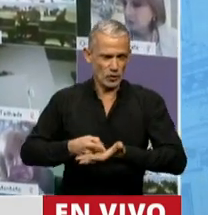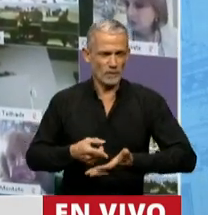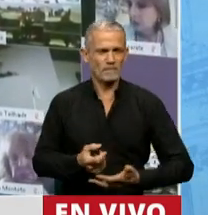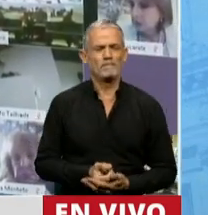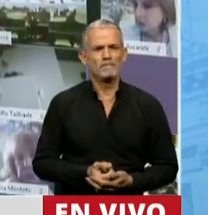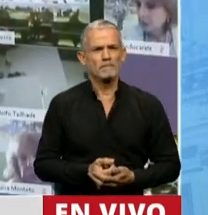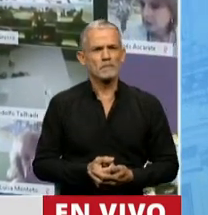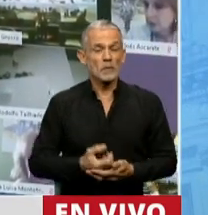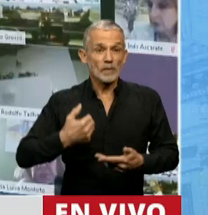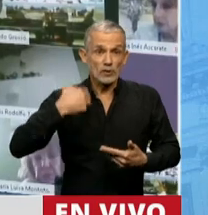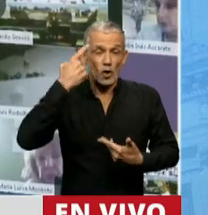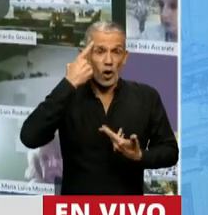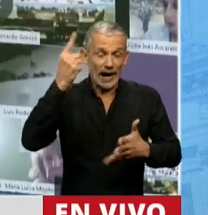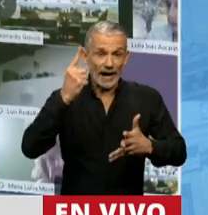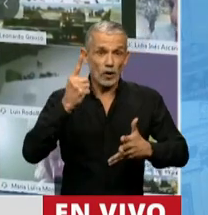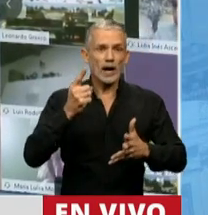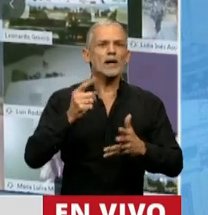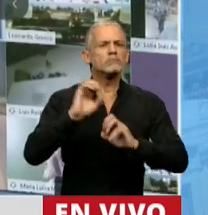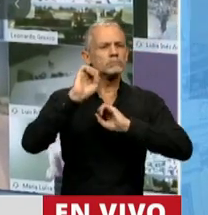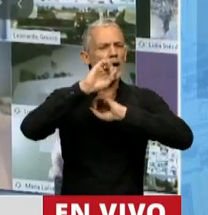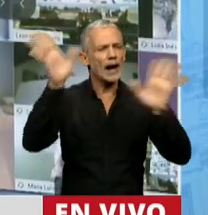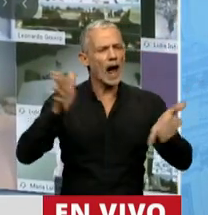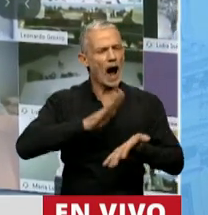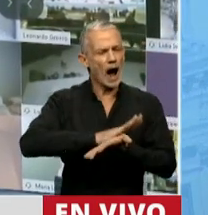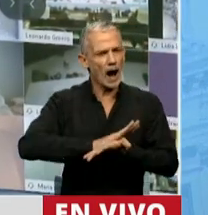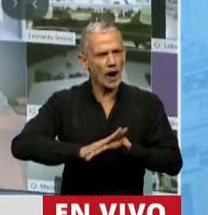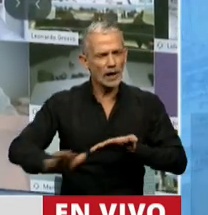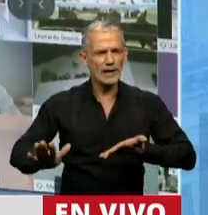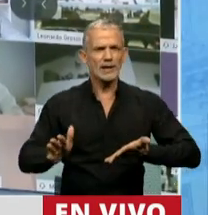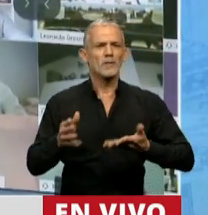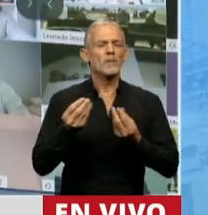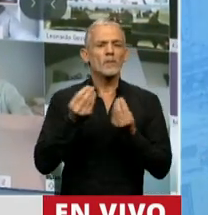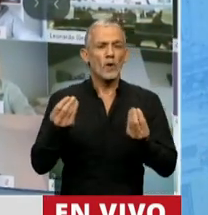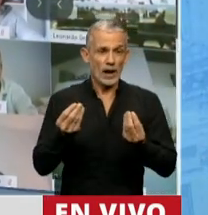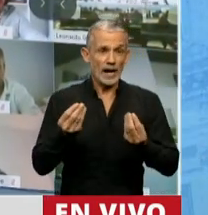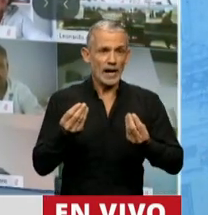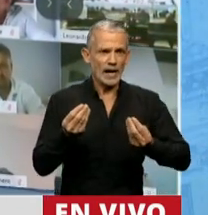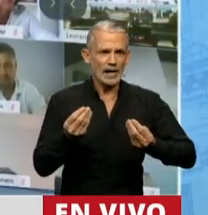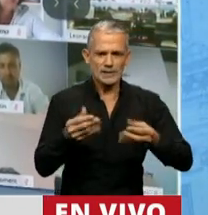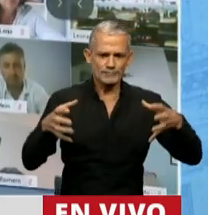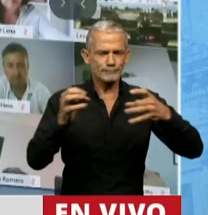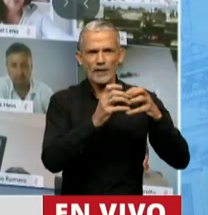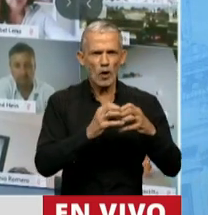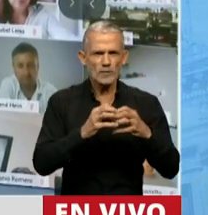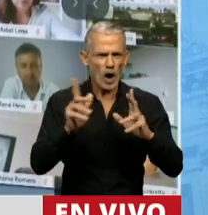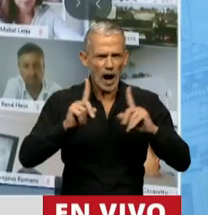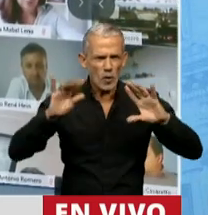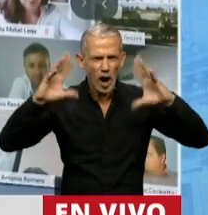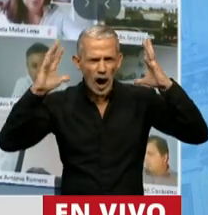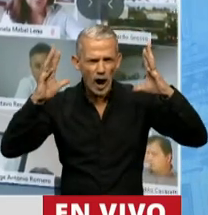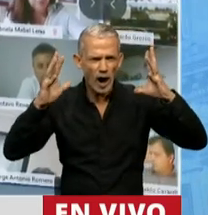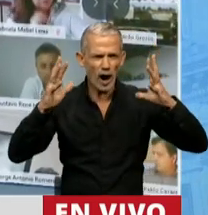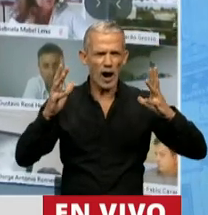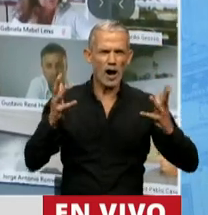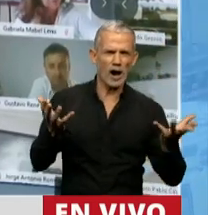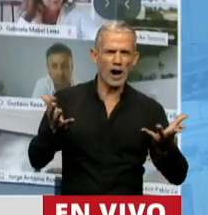parece también un acto de transparencia importantísimo. Ha dado lugar a interpretaciones enojosas en algún